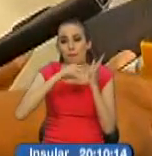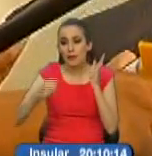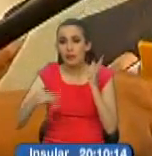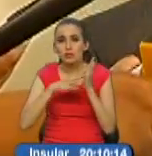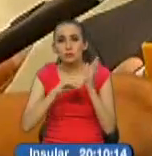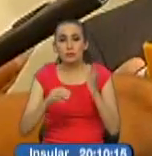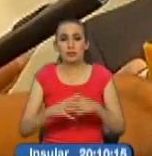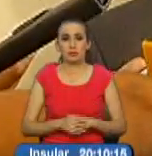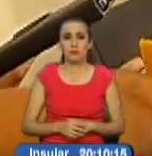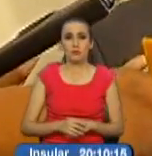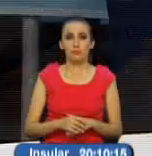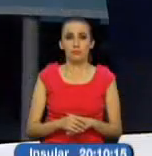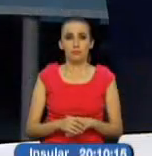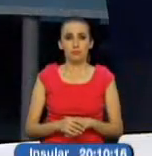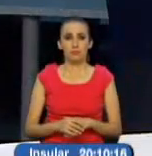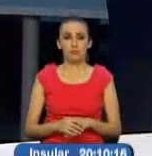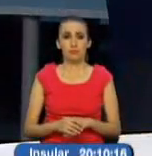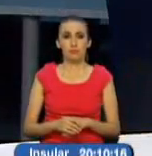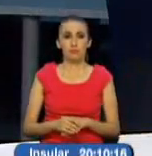compromete a tratar.